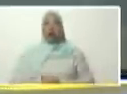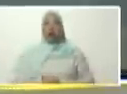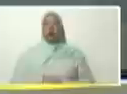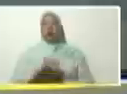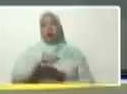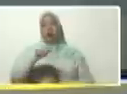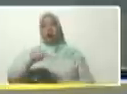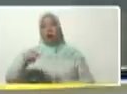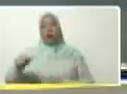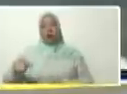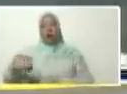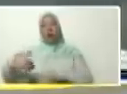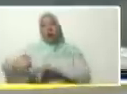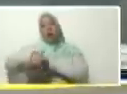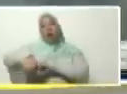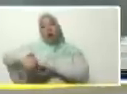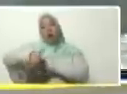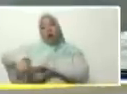Urdaneta.